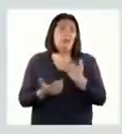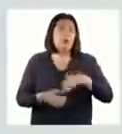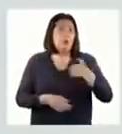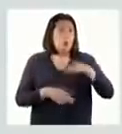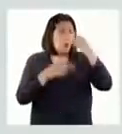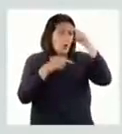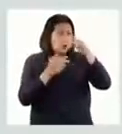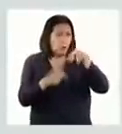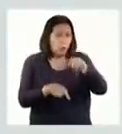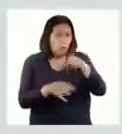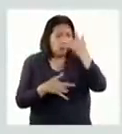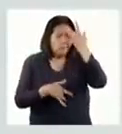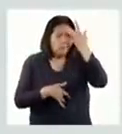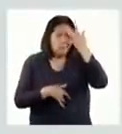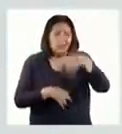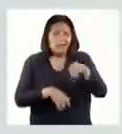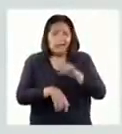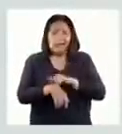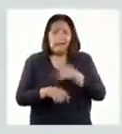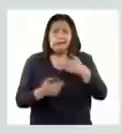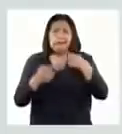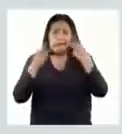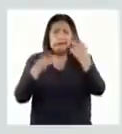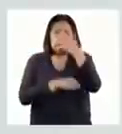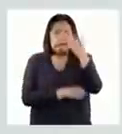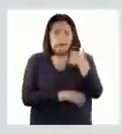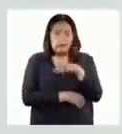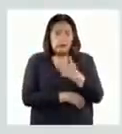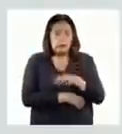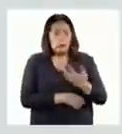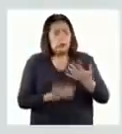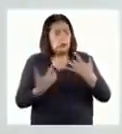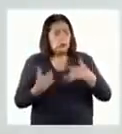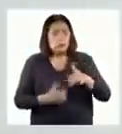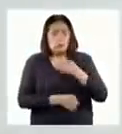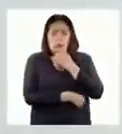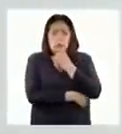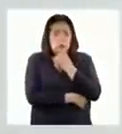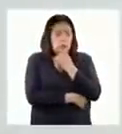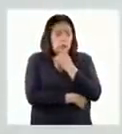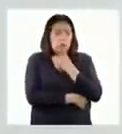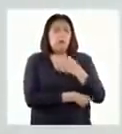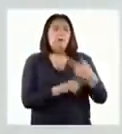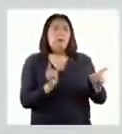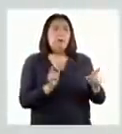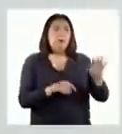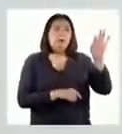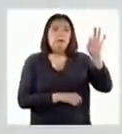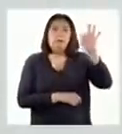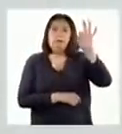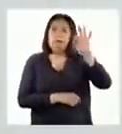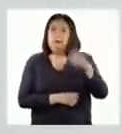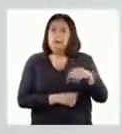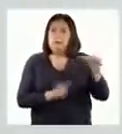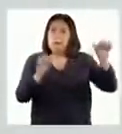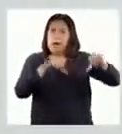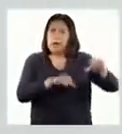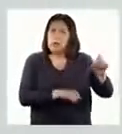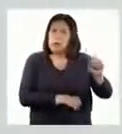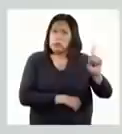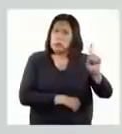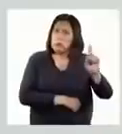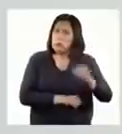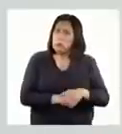noticias cómo afecta el dengue a la población de la selva de nuestro Perú. Qué tristeza, la verdad. Pero los insectos no son malos en